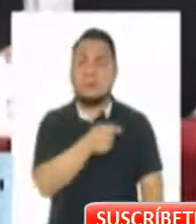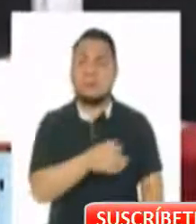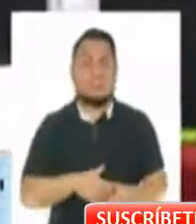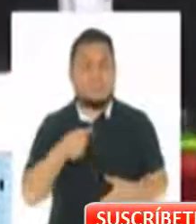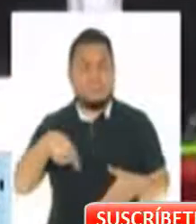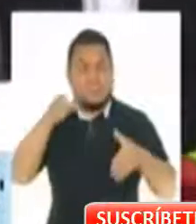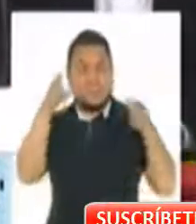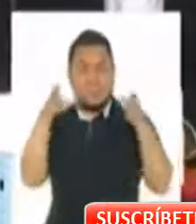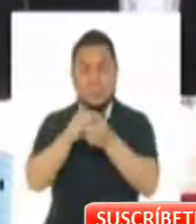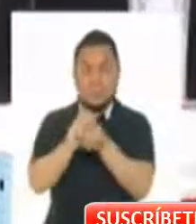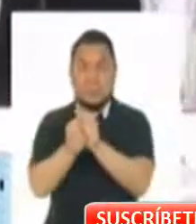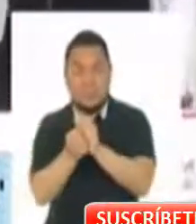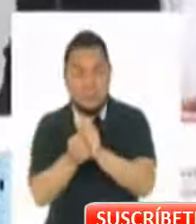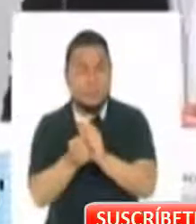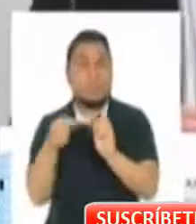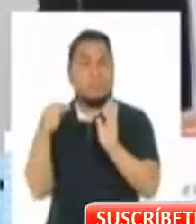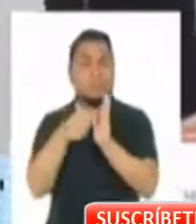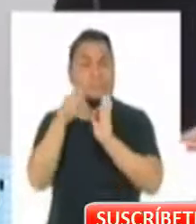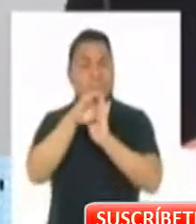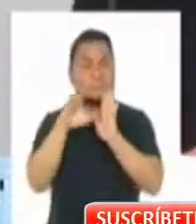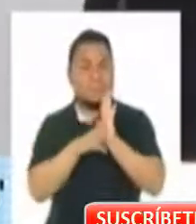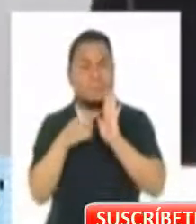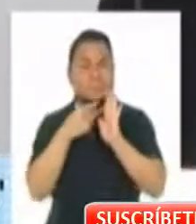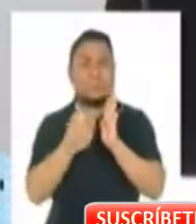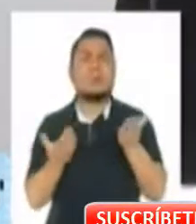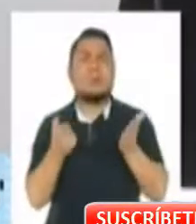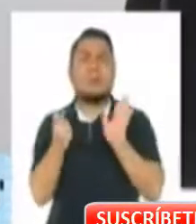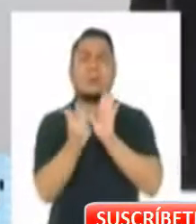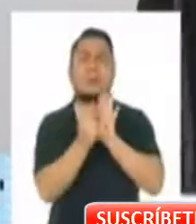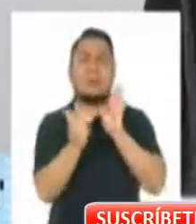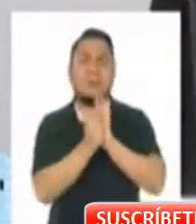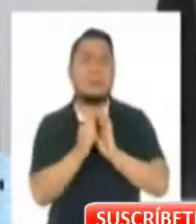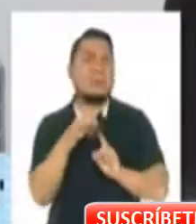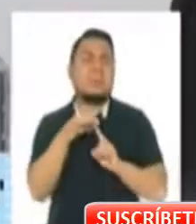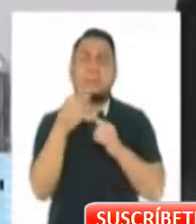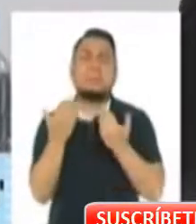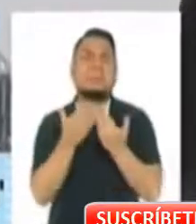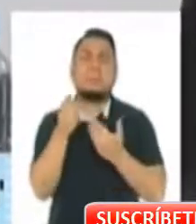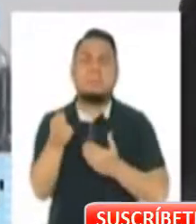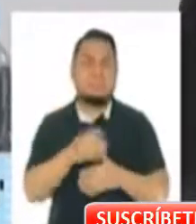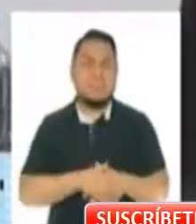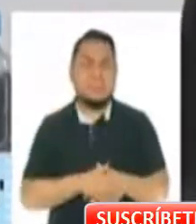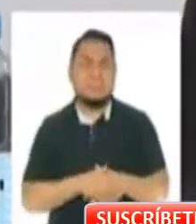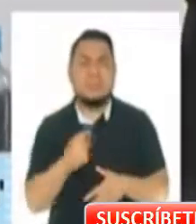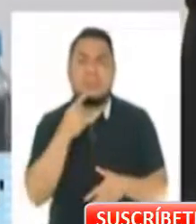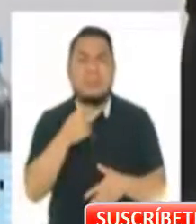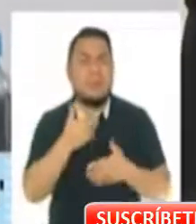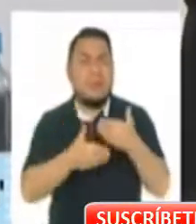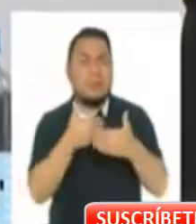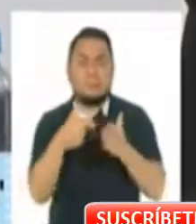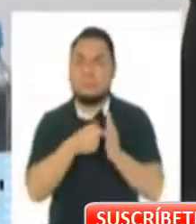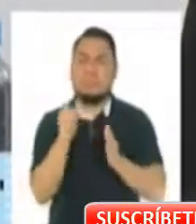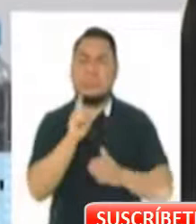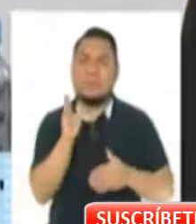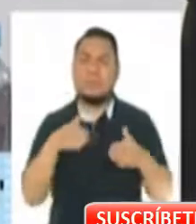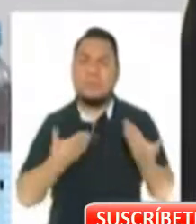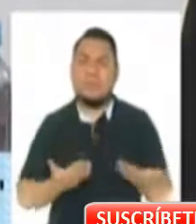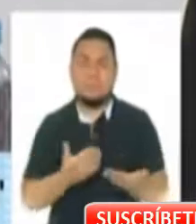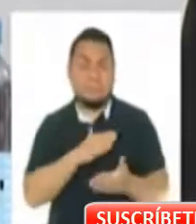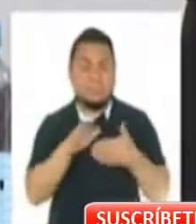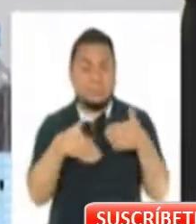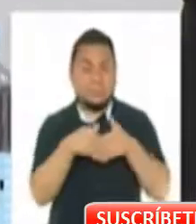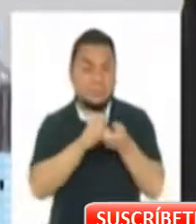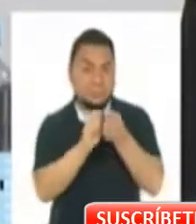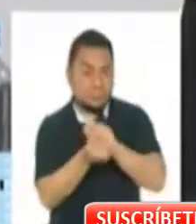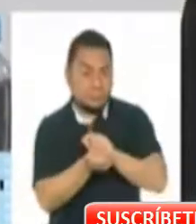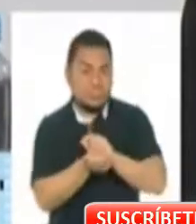el Congreso modifique el contenido de la Constitución mediante una ley ordinaria interpretativa o de desarrollo. Dijo que toda reforma